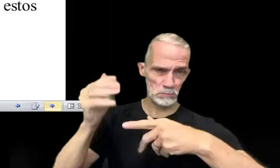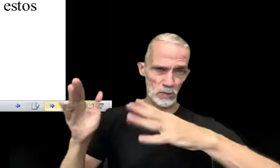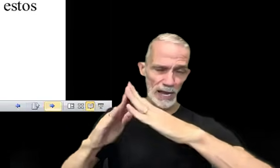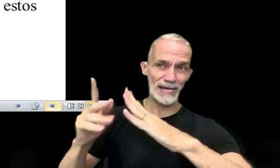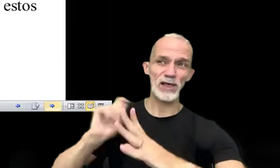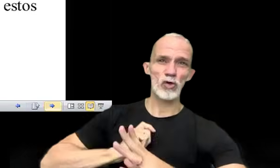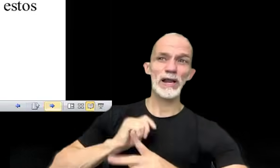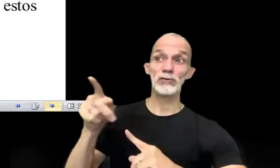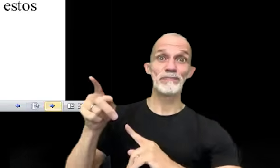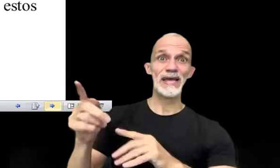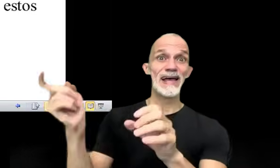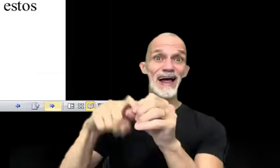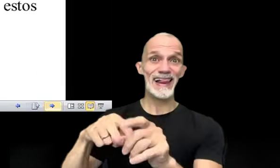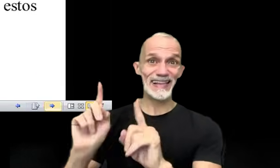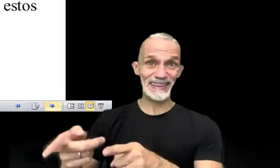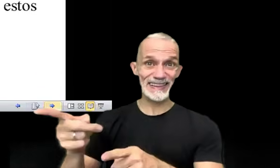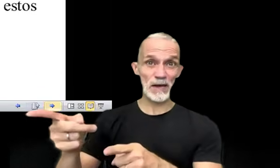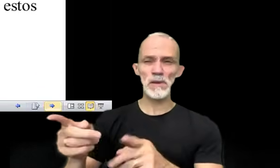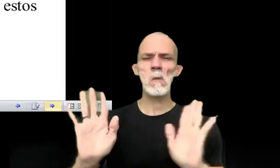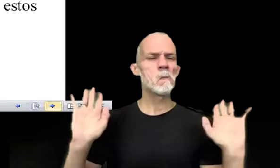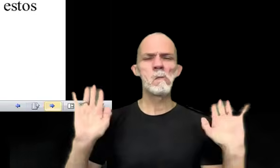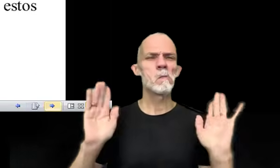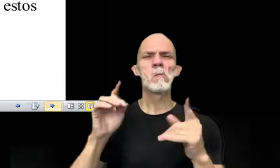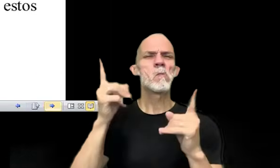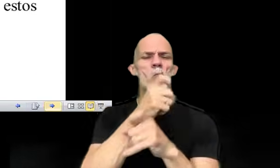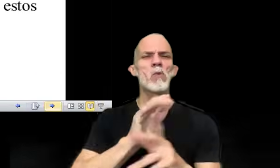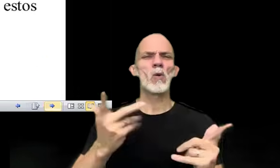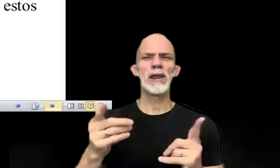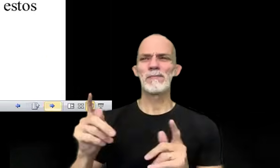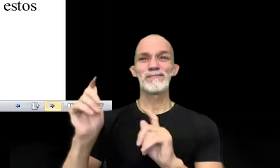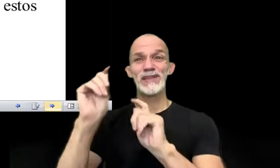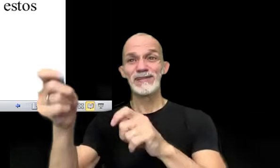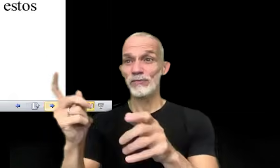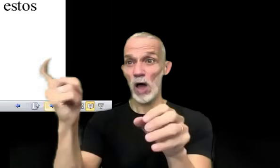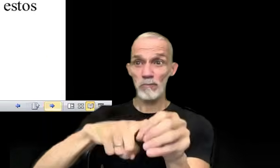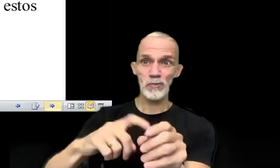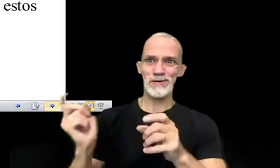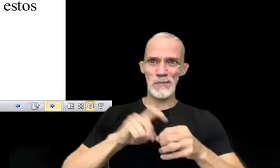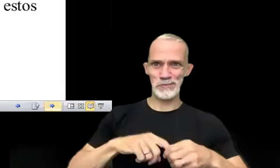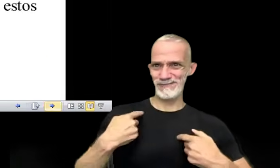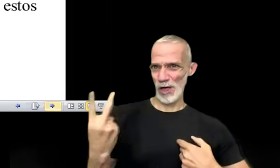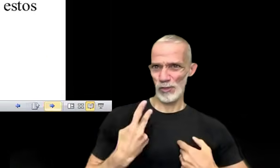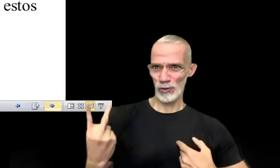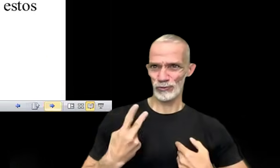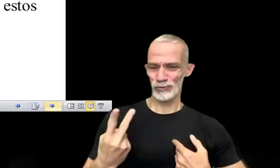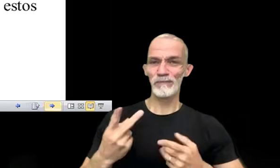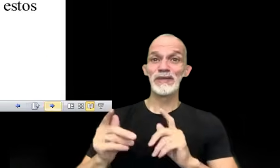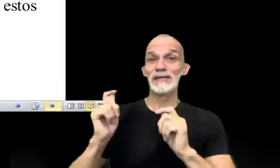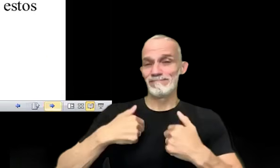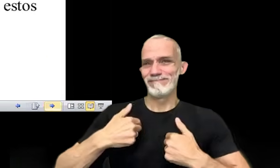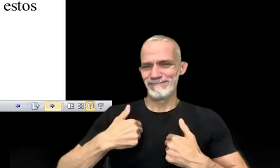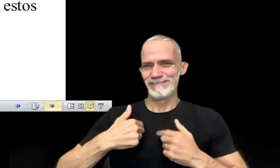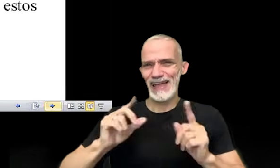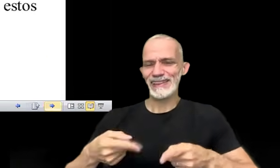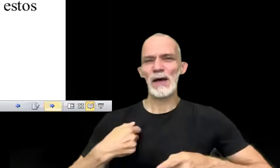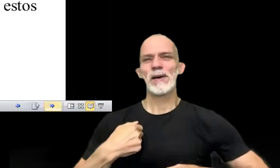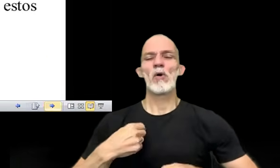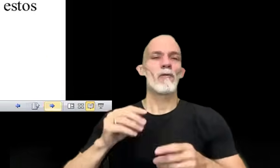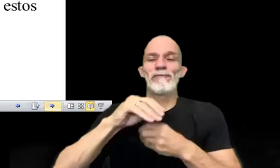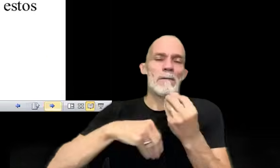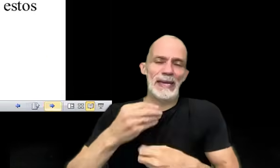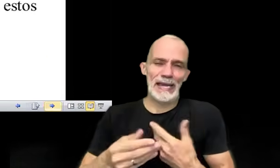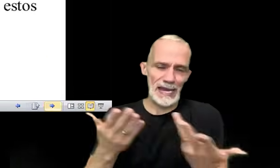Si el que se lo dona adhirió también al REI BP, no hay ningún problema. Ahora, siempre y cuando el donatario sea